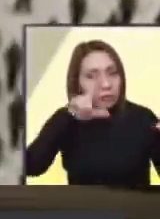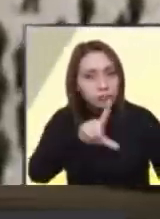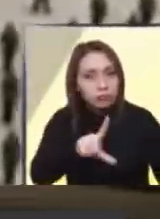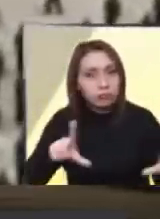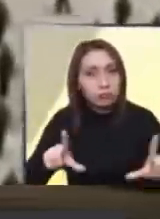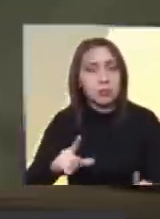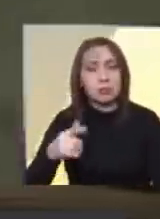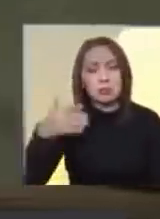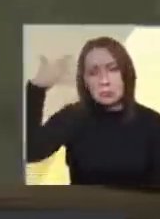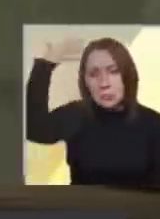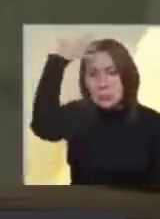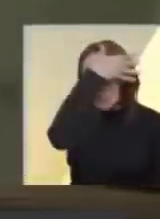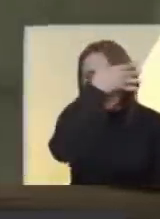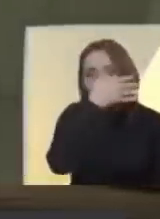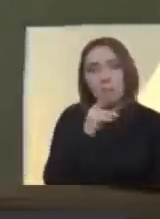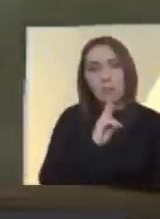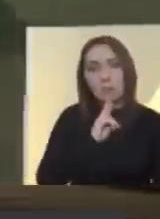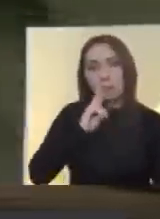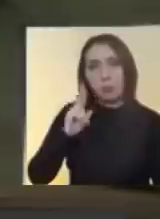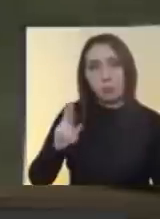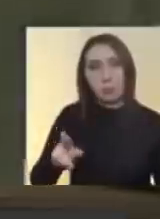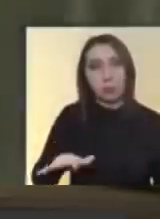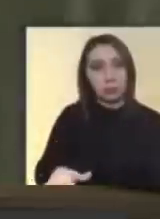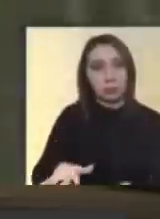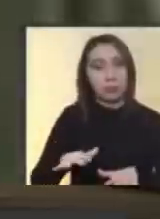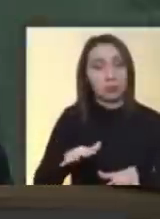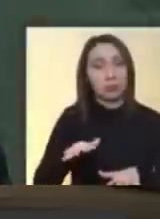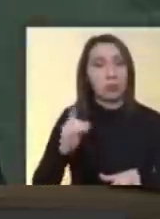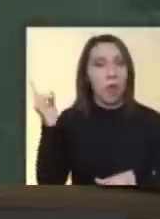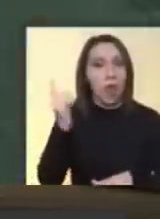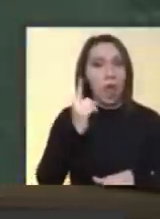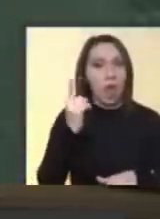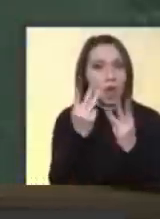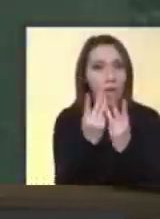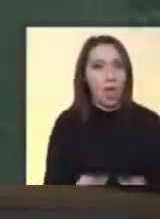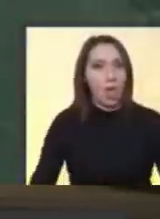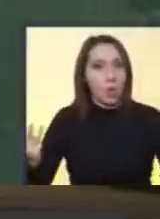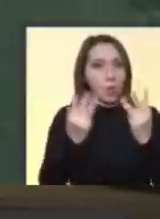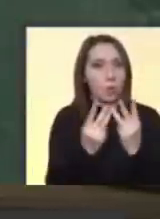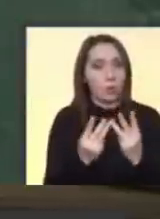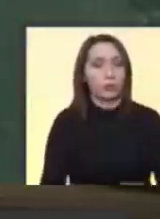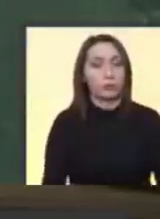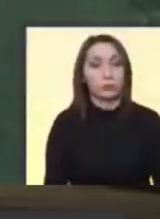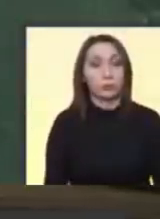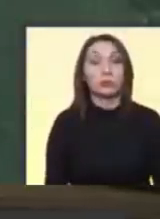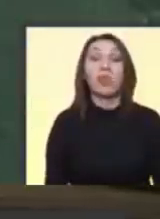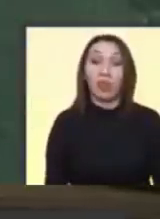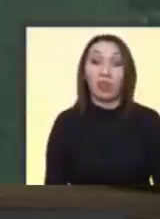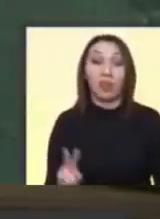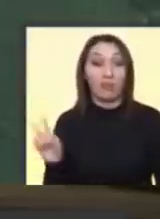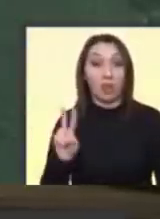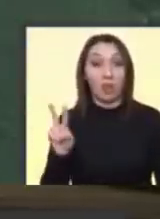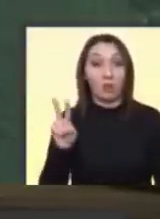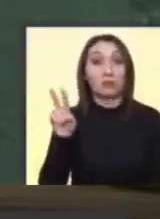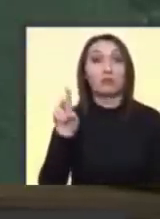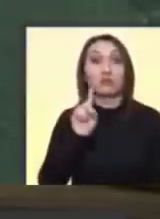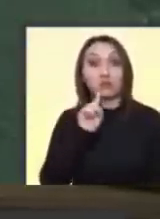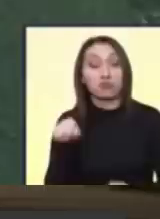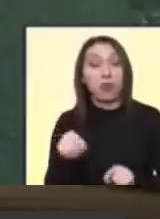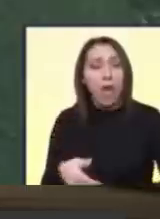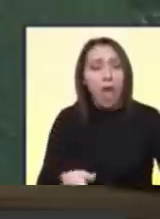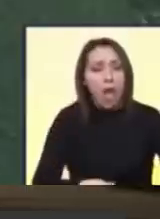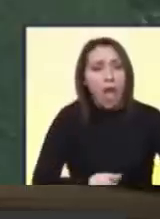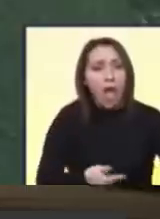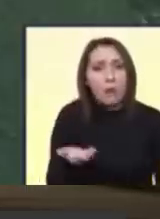Fernández, presidente argentino, y su par mexicano, Andrés Manuel López Obrador evitó dar una definición personalizada y aseguró que